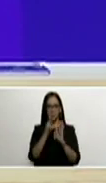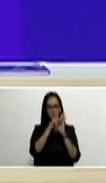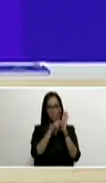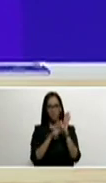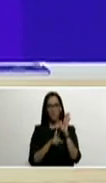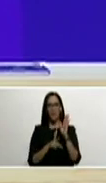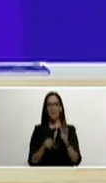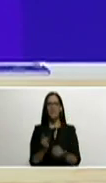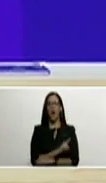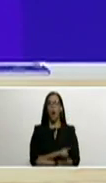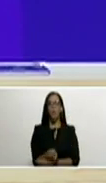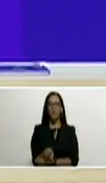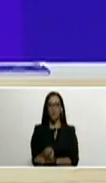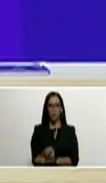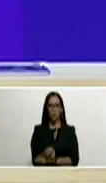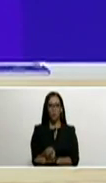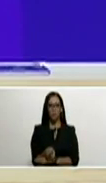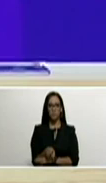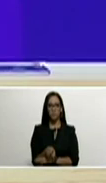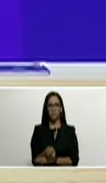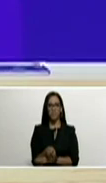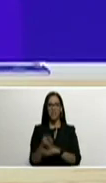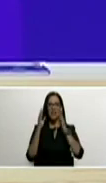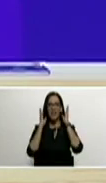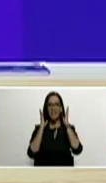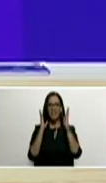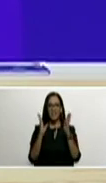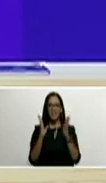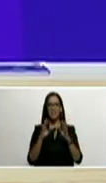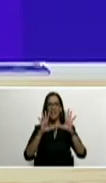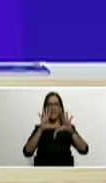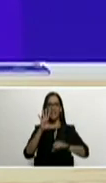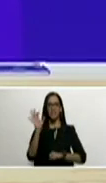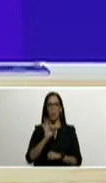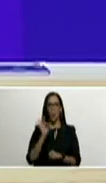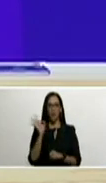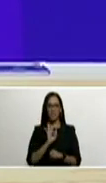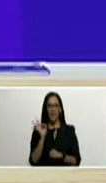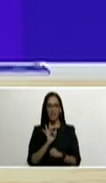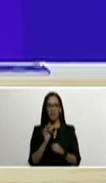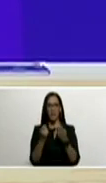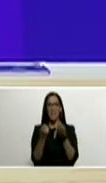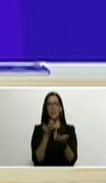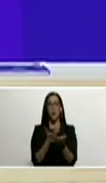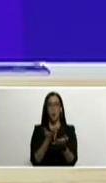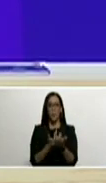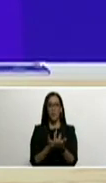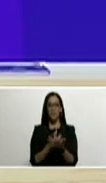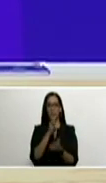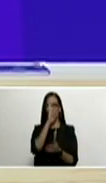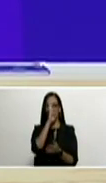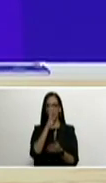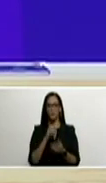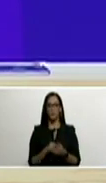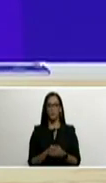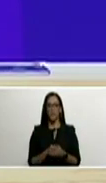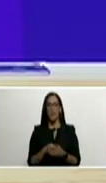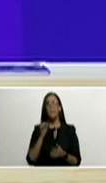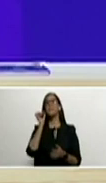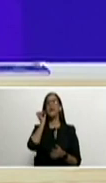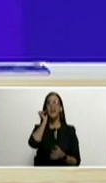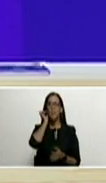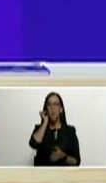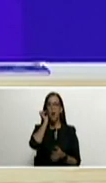sea obligatorio la dedicación del 15% de la cartera económica de los bancos para la